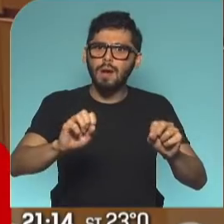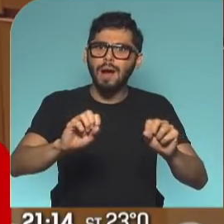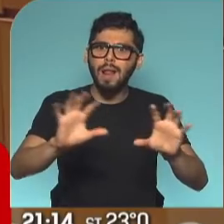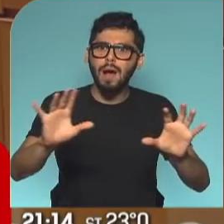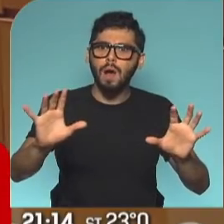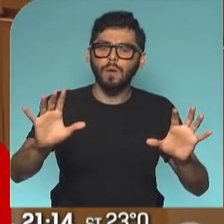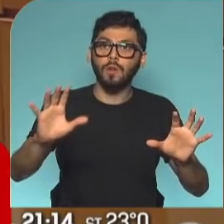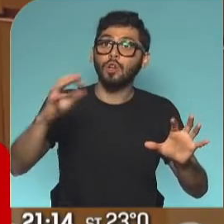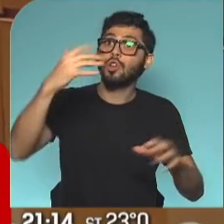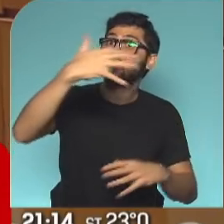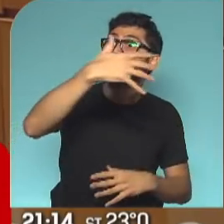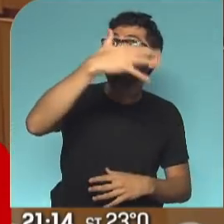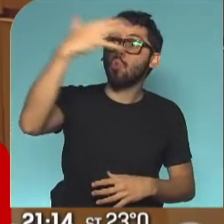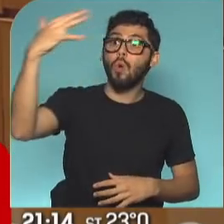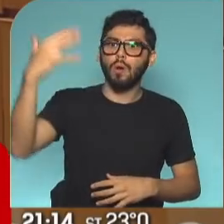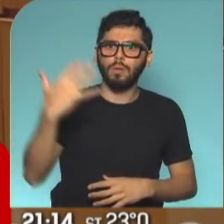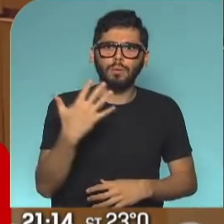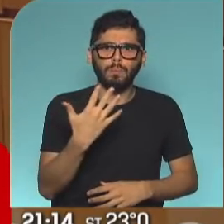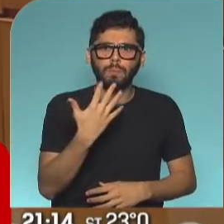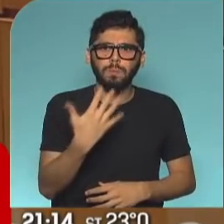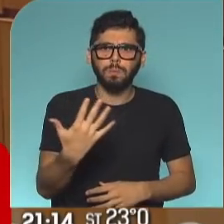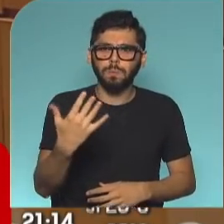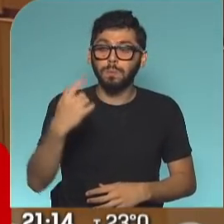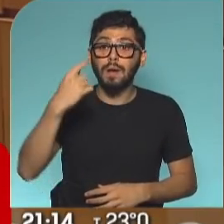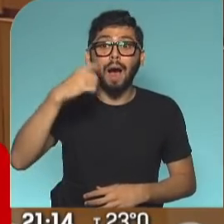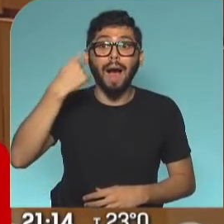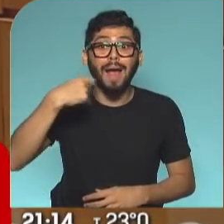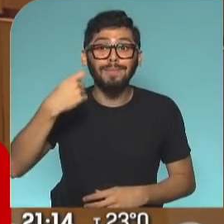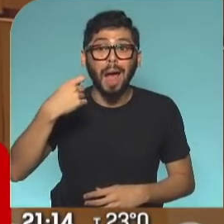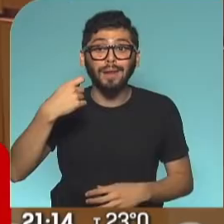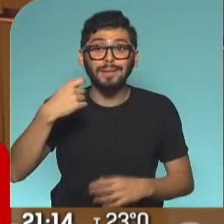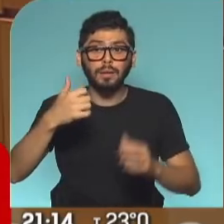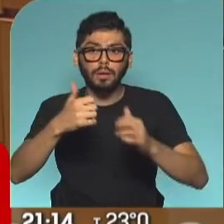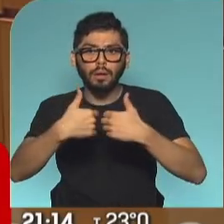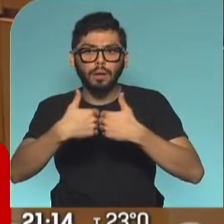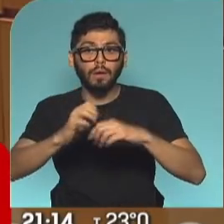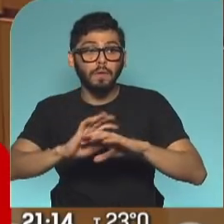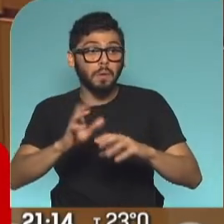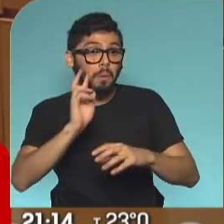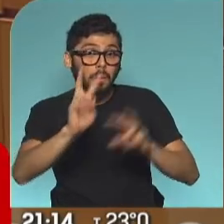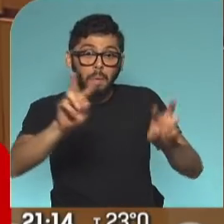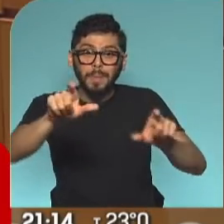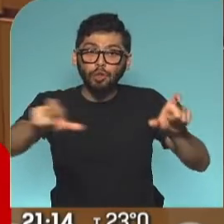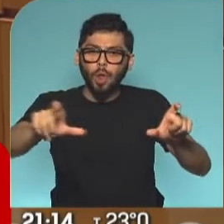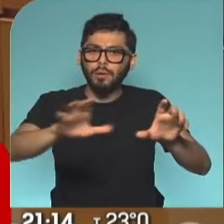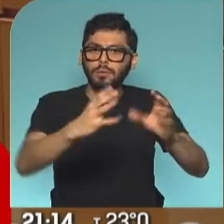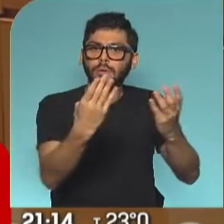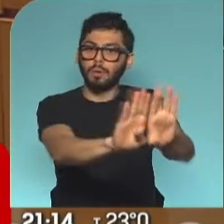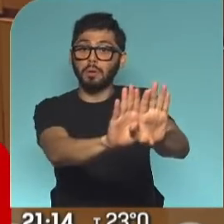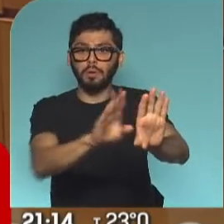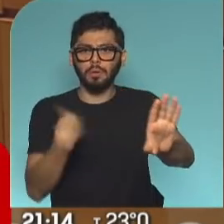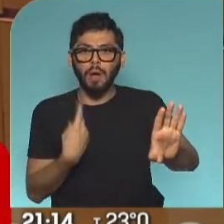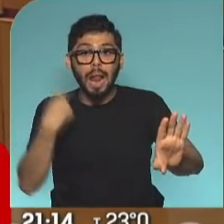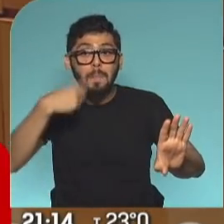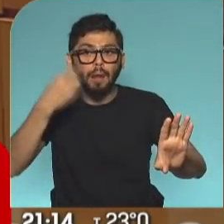cielo se veía más diáfano. Los animales se animaron a salir cuando vieron que nosotros nos encerramos. ¿Cuánta